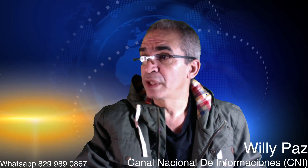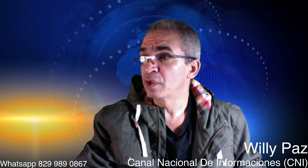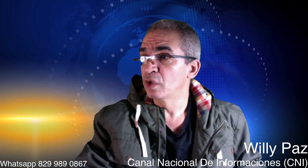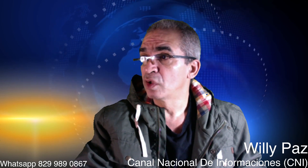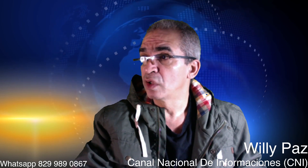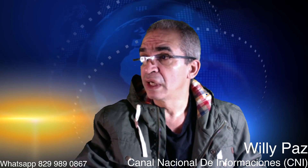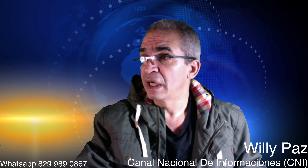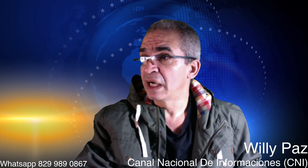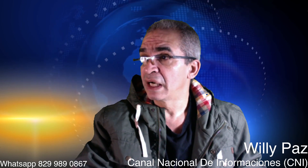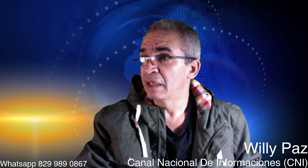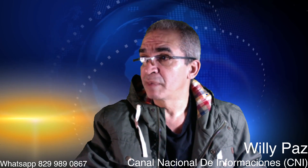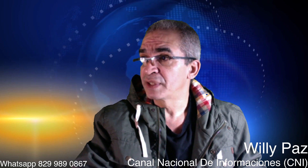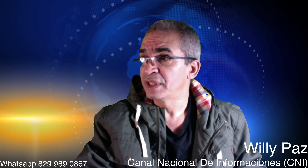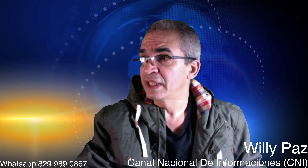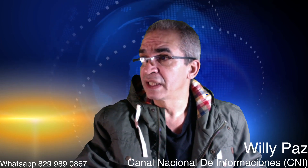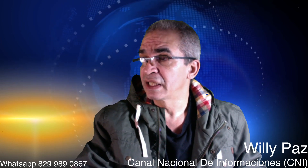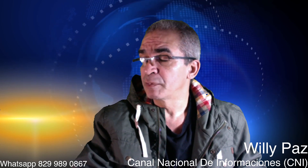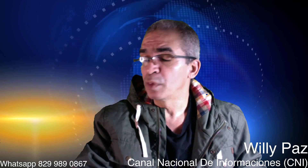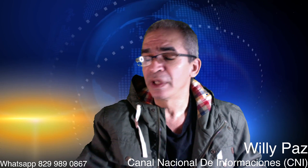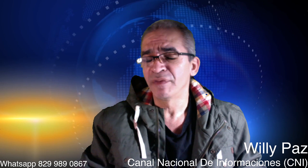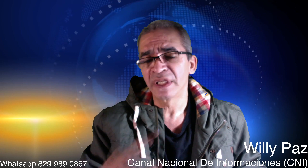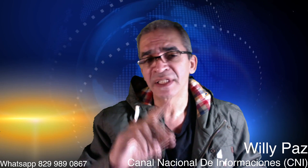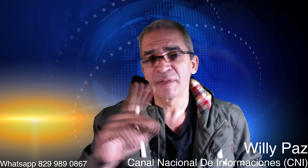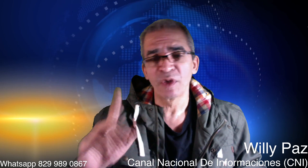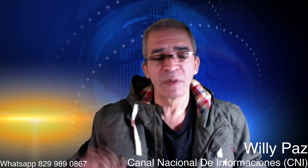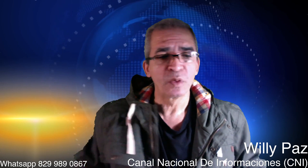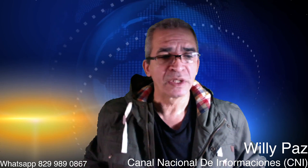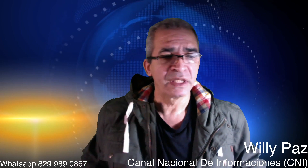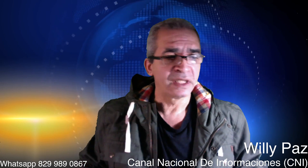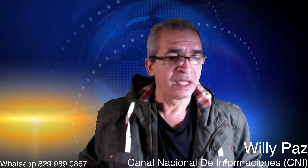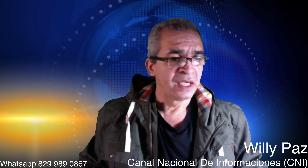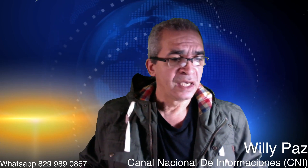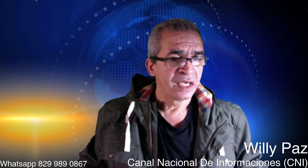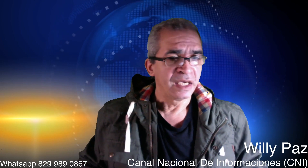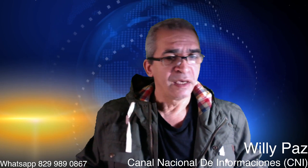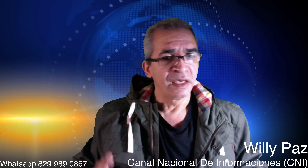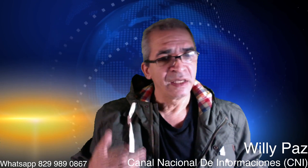han puesto al presidente de la República, y fíjense que a mí no me gusta